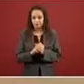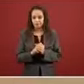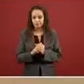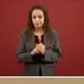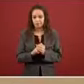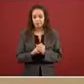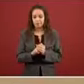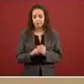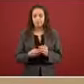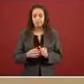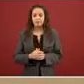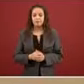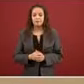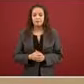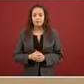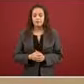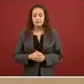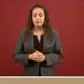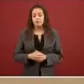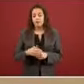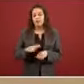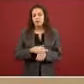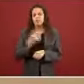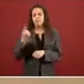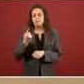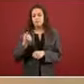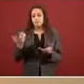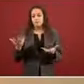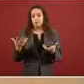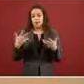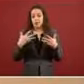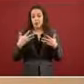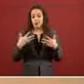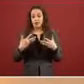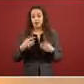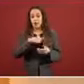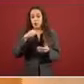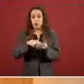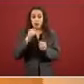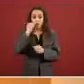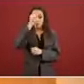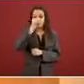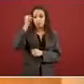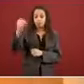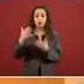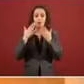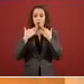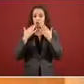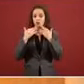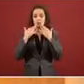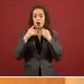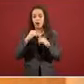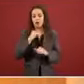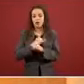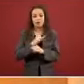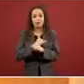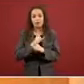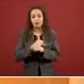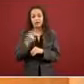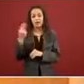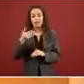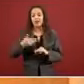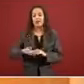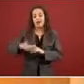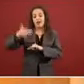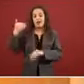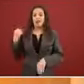capacitación porque déjenme decirles que en muchos de los lugares no tenemos a veces internet. Entonces teníamos que empezar con mucha anticipación para que cuando